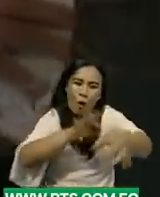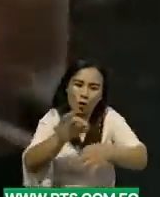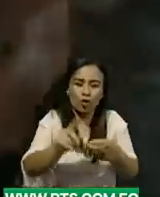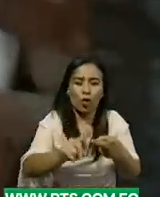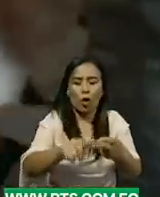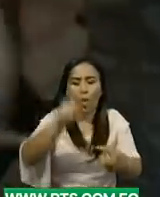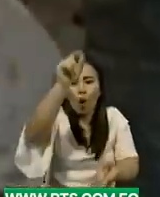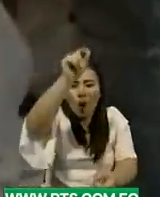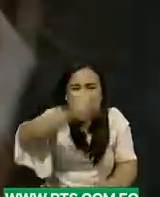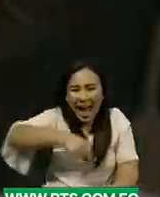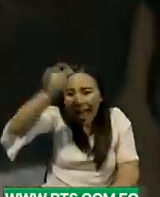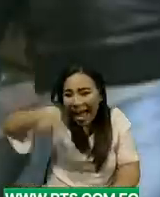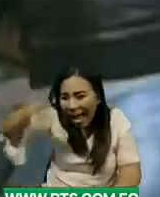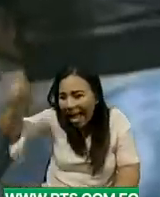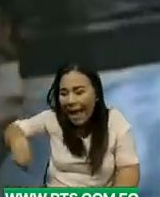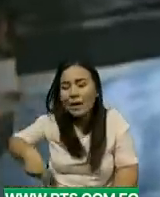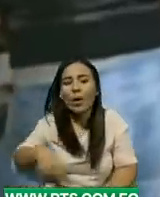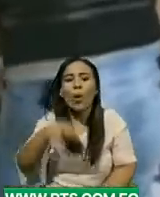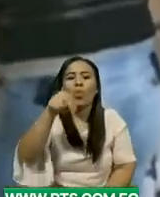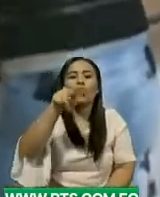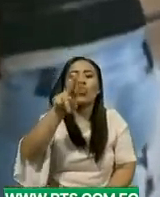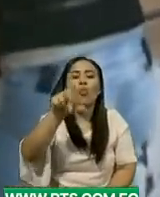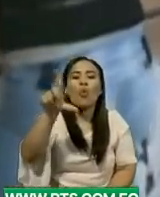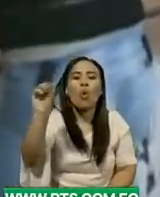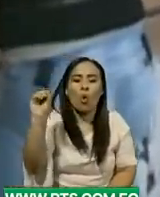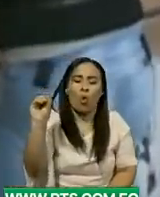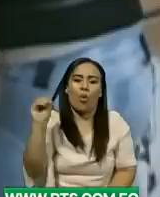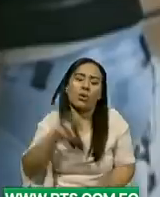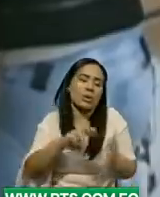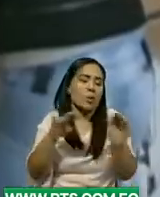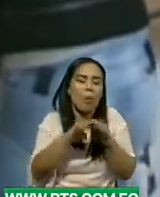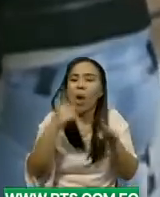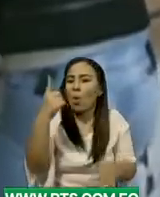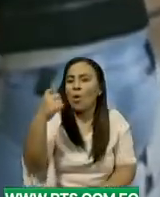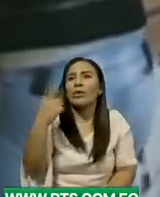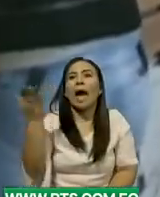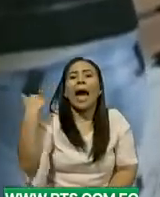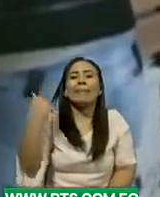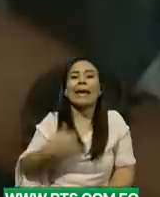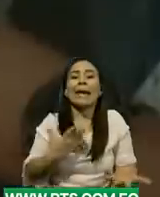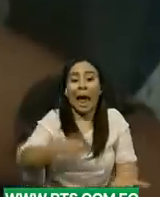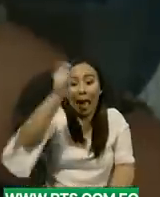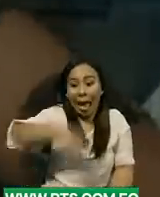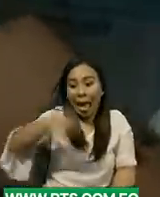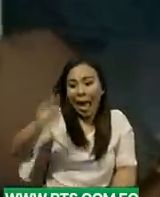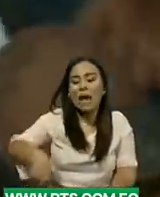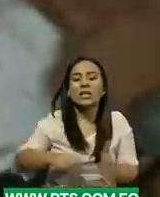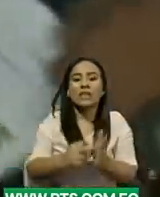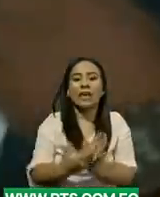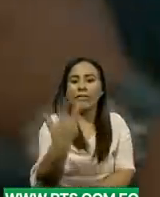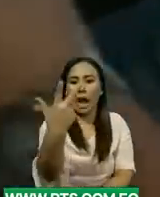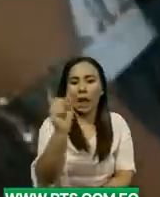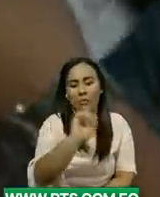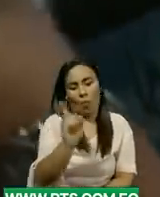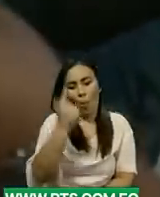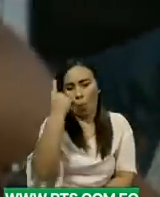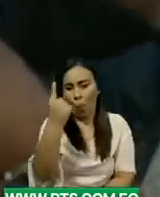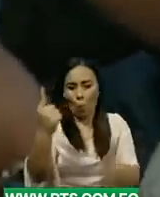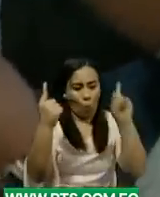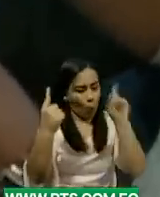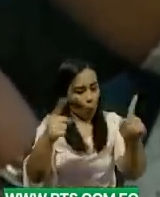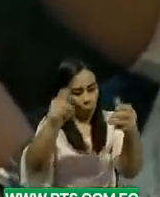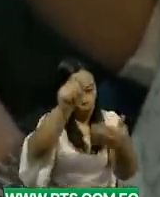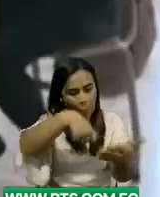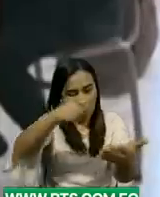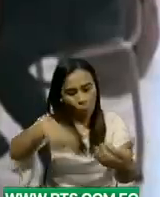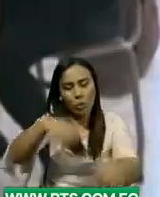antecedentes, al parecer el conteo de votos nulos se mantendrá de la misma forma para todas las autoridades de elección popular, a elegirse el próximo 24 de marzo.